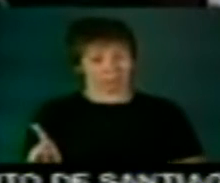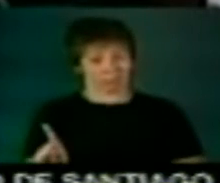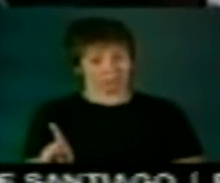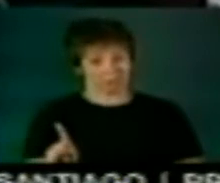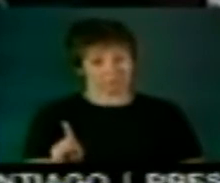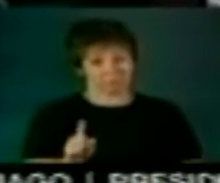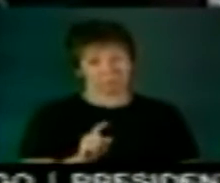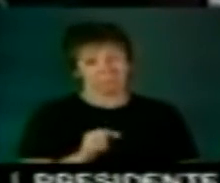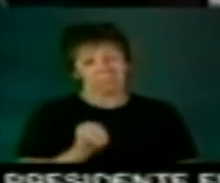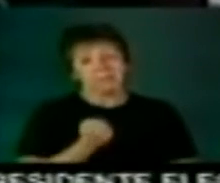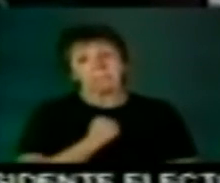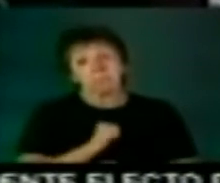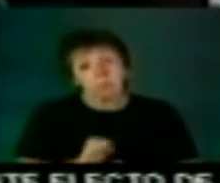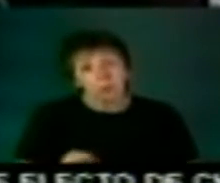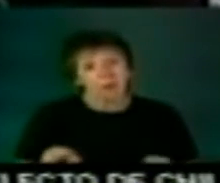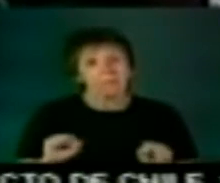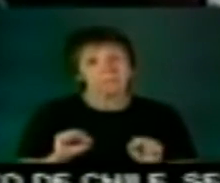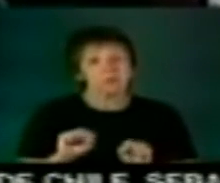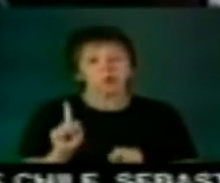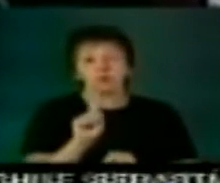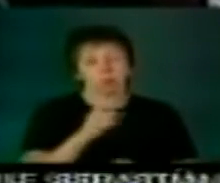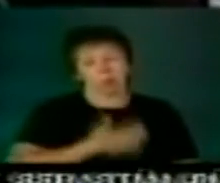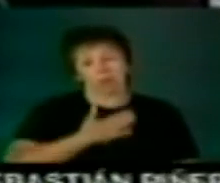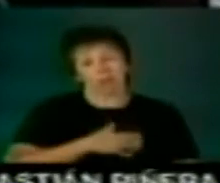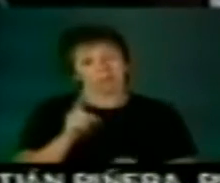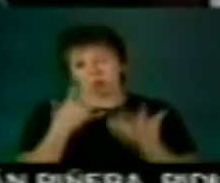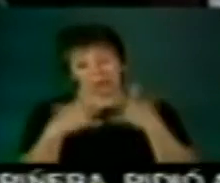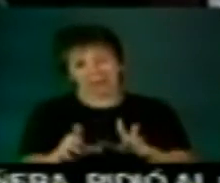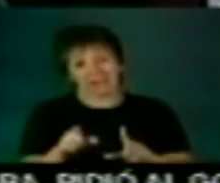Hasta cierto punto, bienvenido el inconformismo.